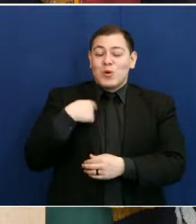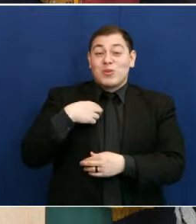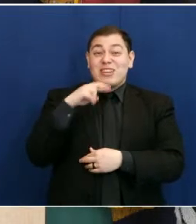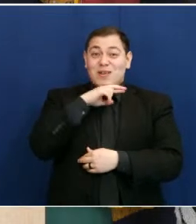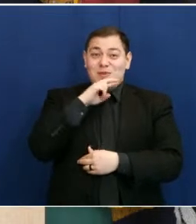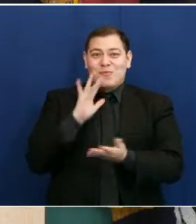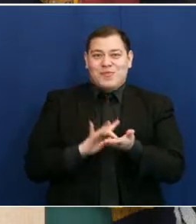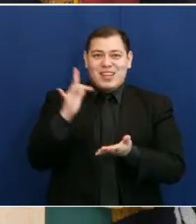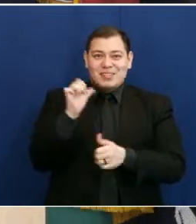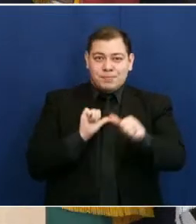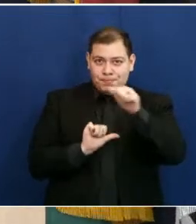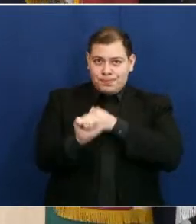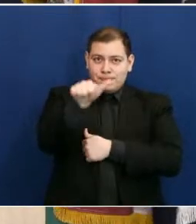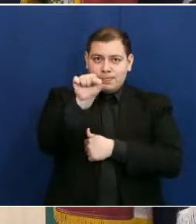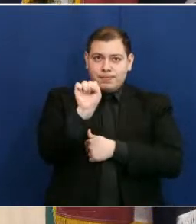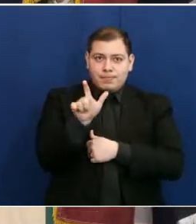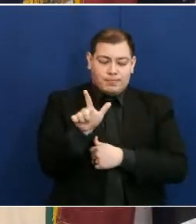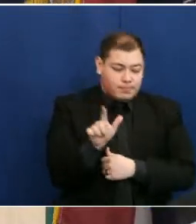Gracias.